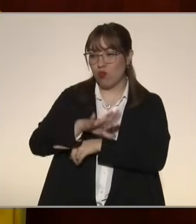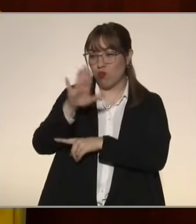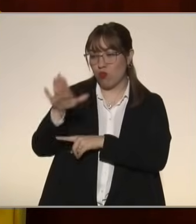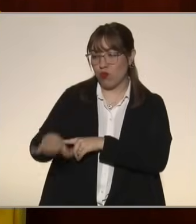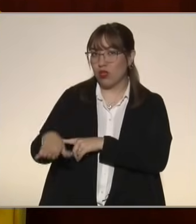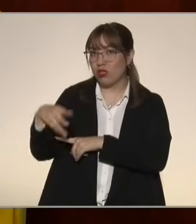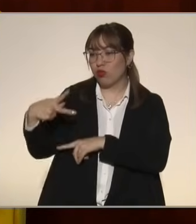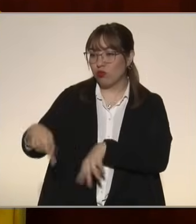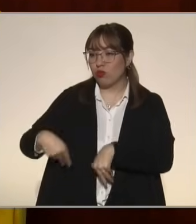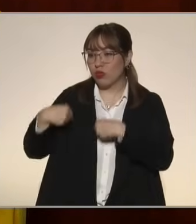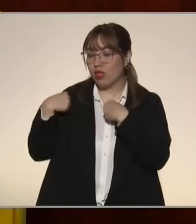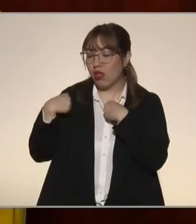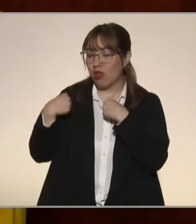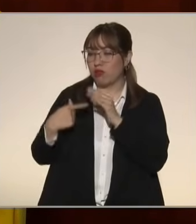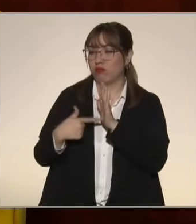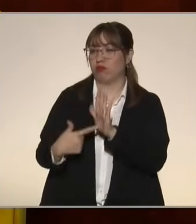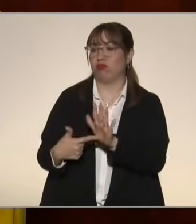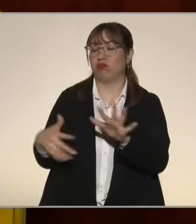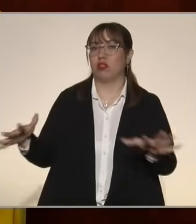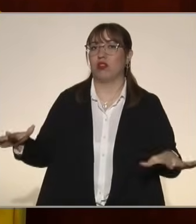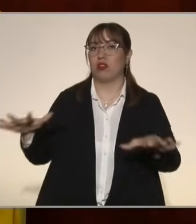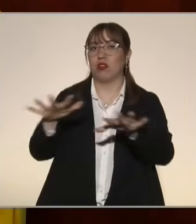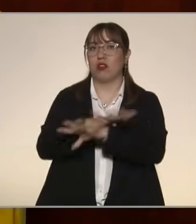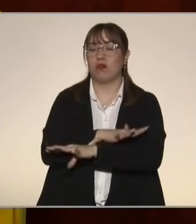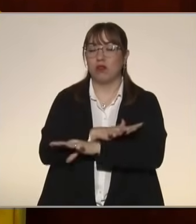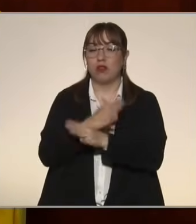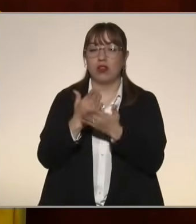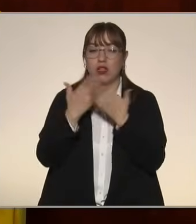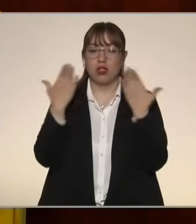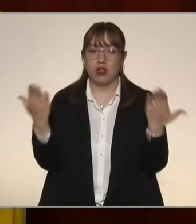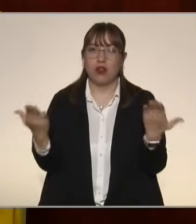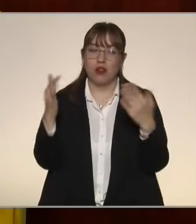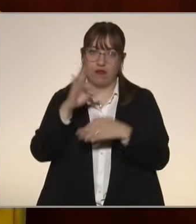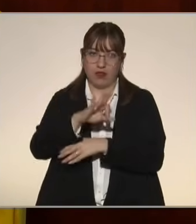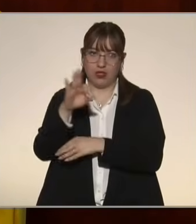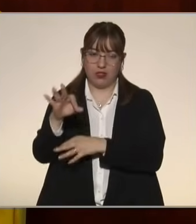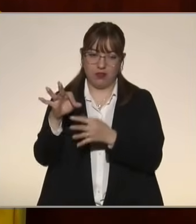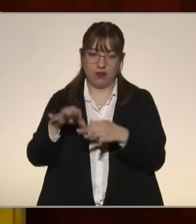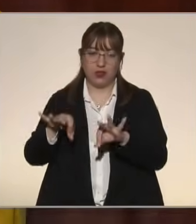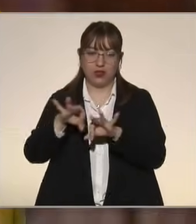a ella y a su familia, y por supuesto la manera en la que celebran estas fechas.